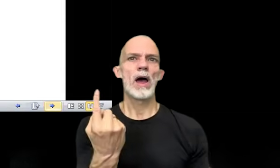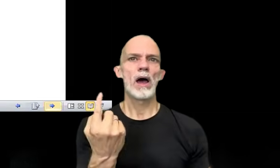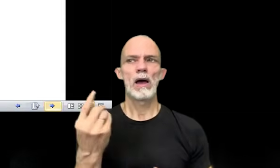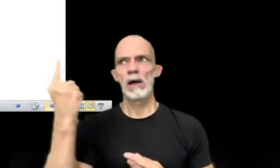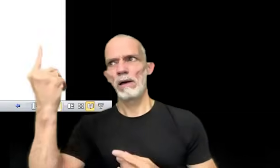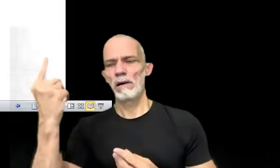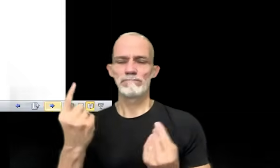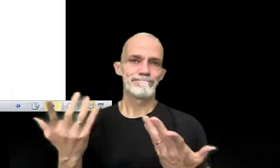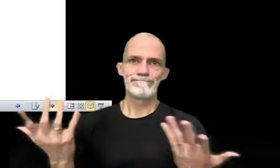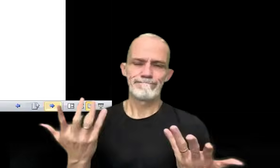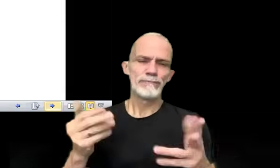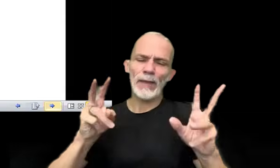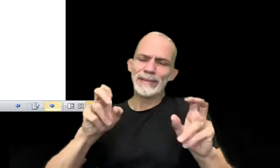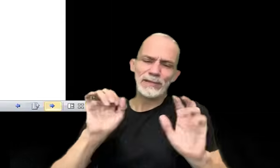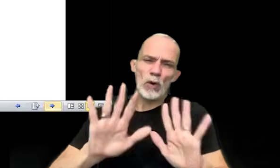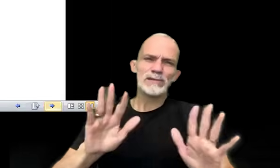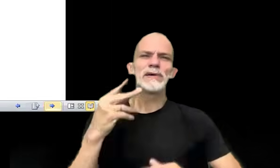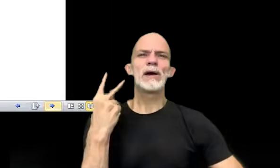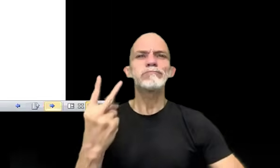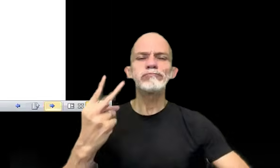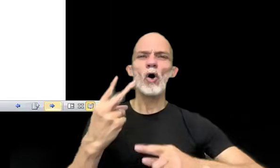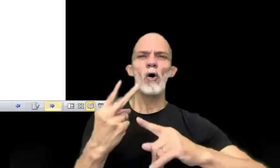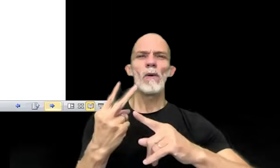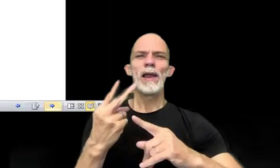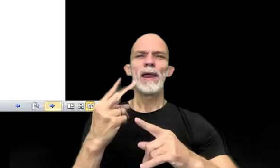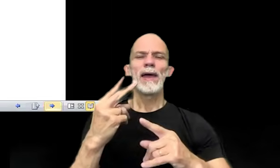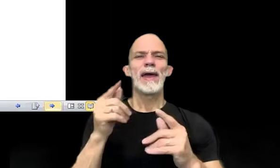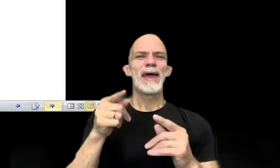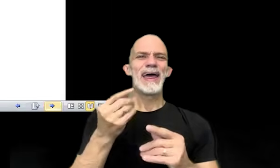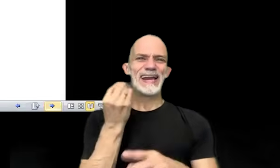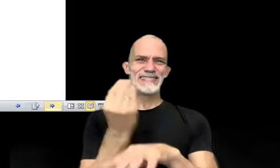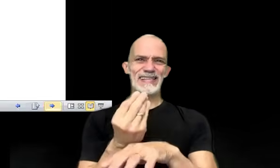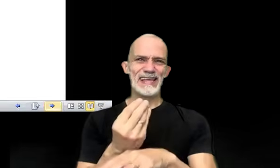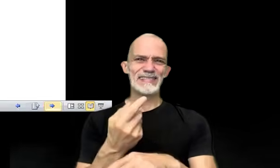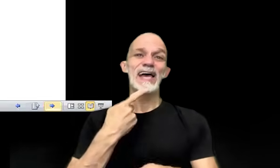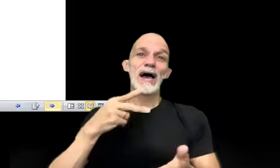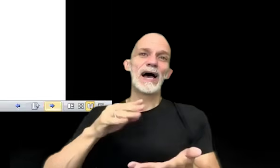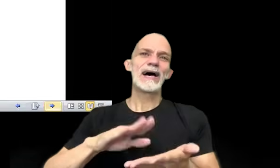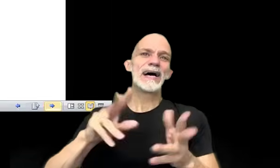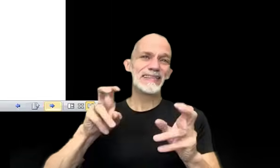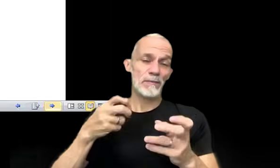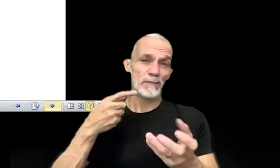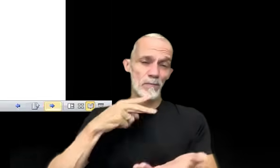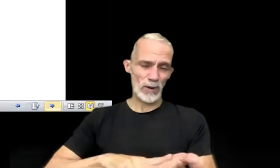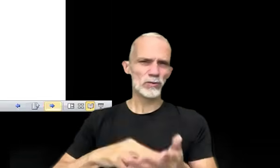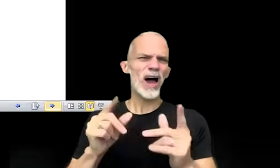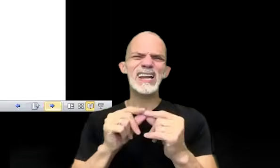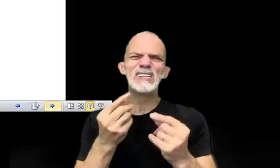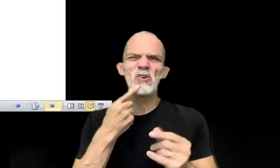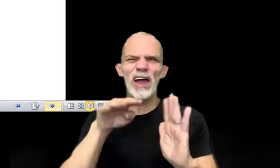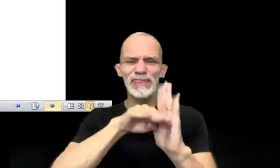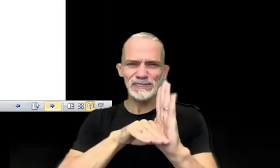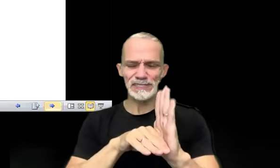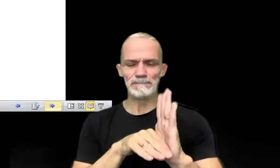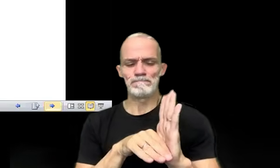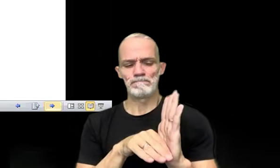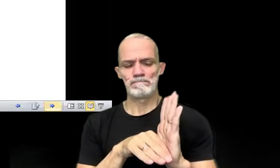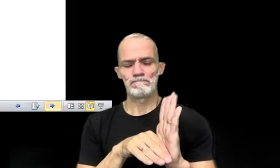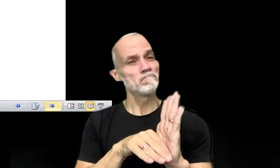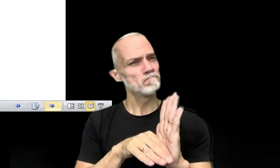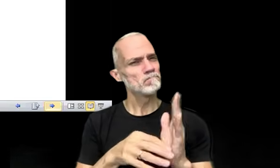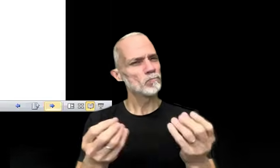una. Pero bueno, el título del artículo es doble residencia fiscal. ¿Qué nos dice este artículo? Este artículo nos